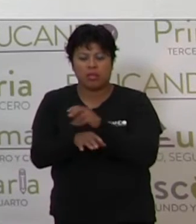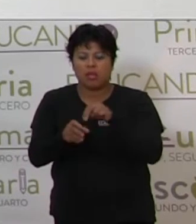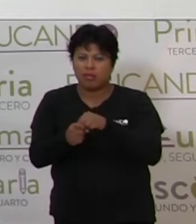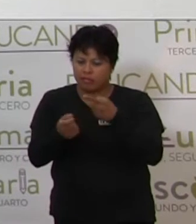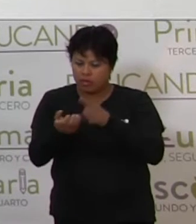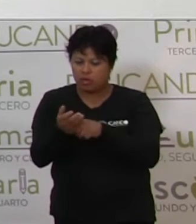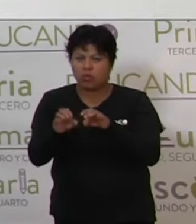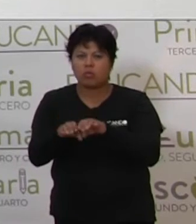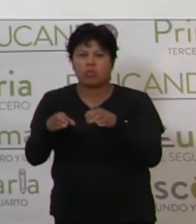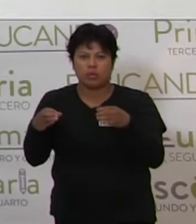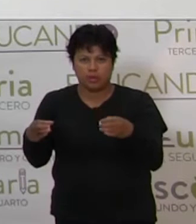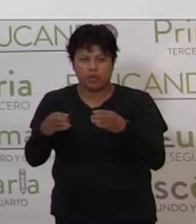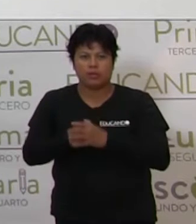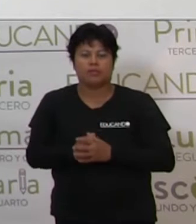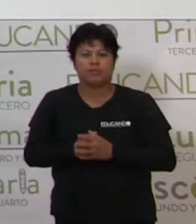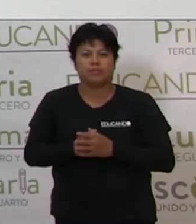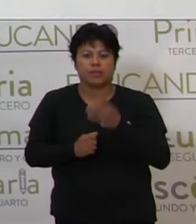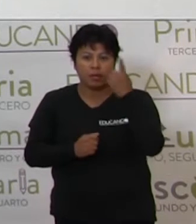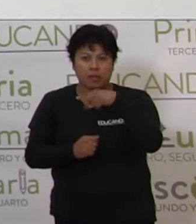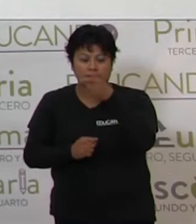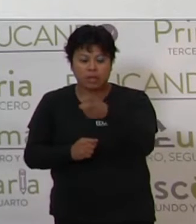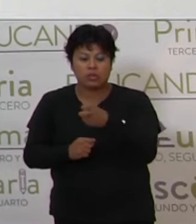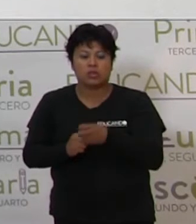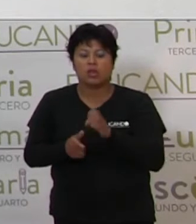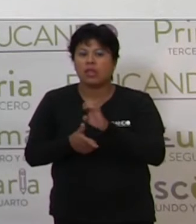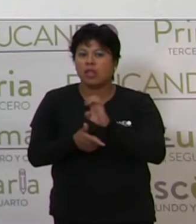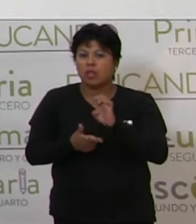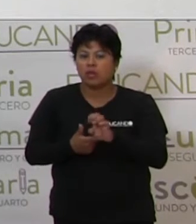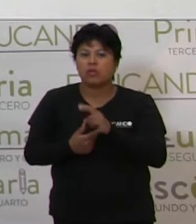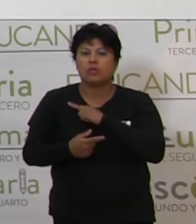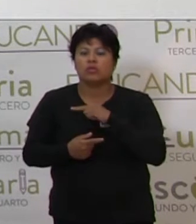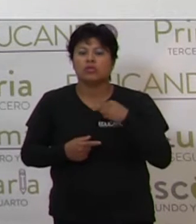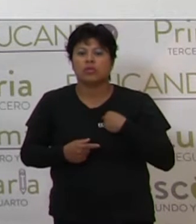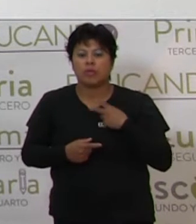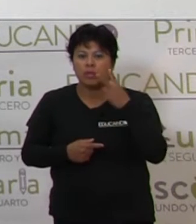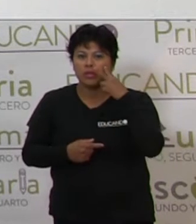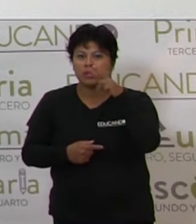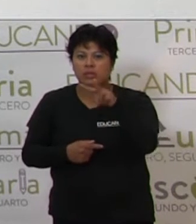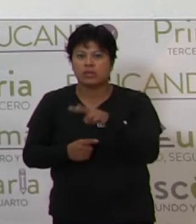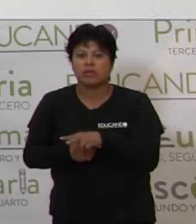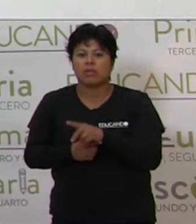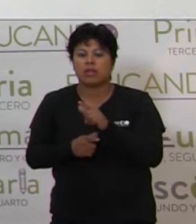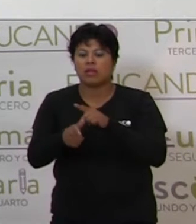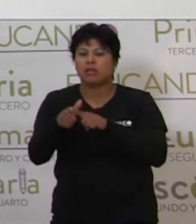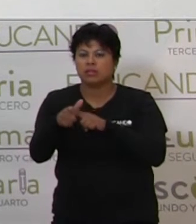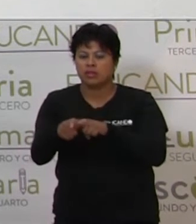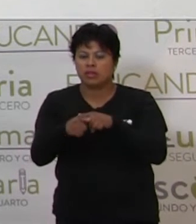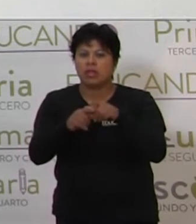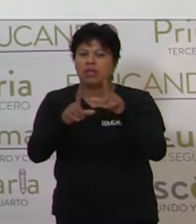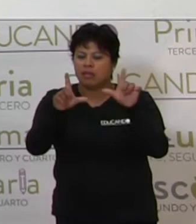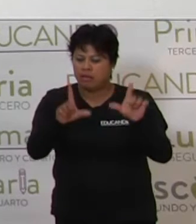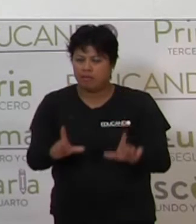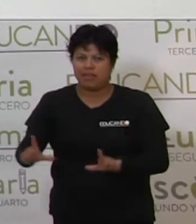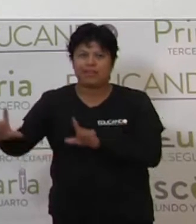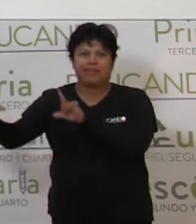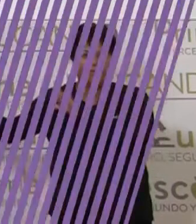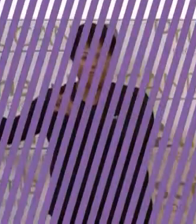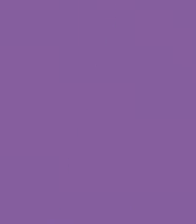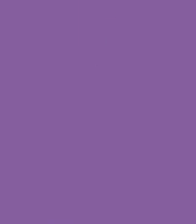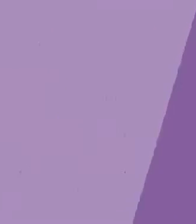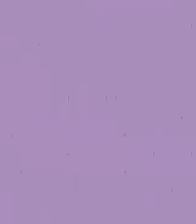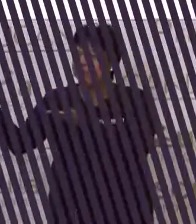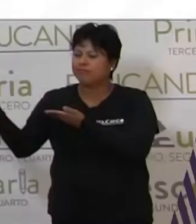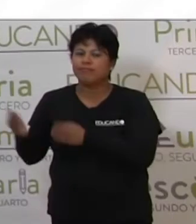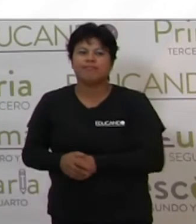cuento. Para lo cual entonces vamos a ver la siguiente imagen. Adelante.